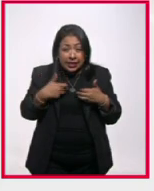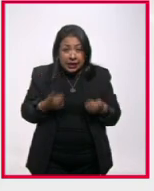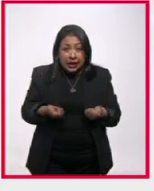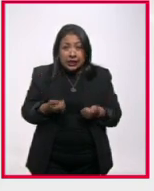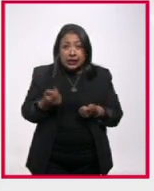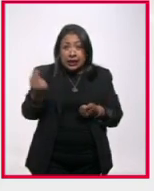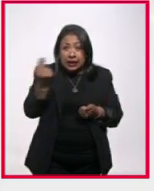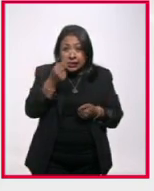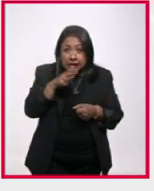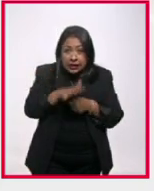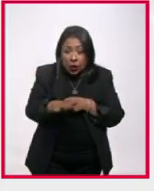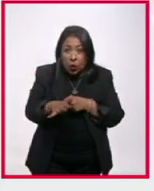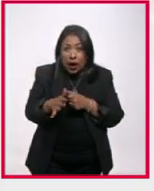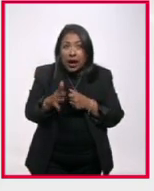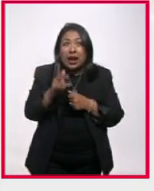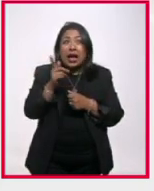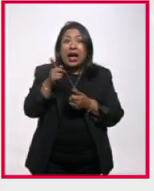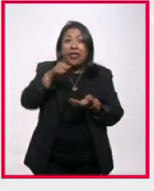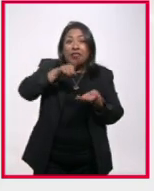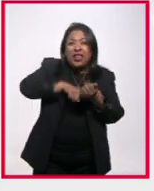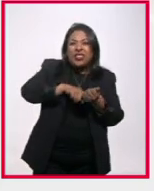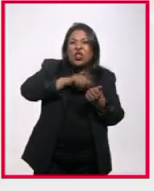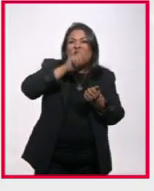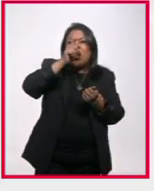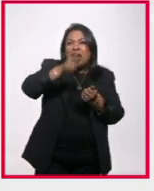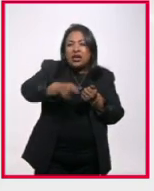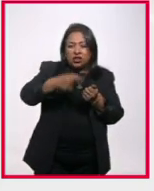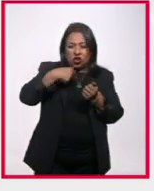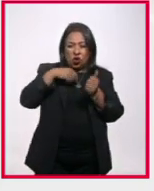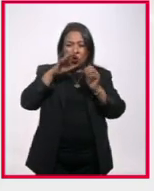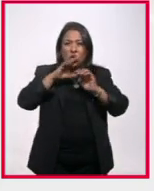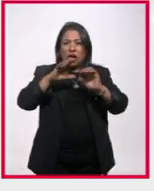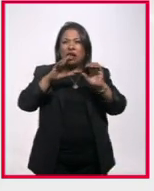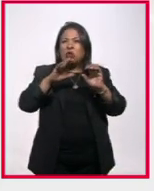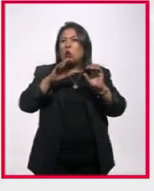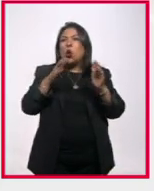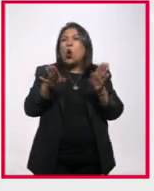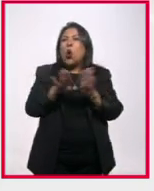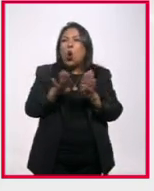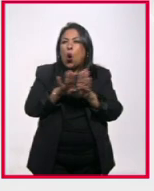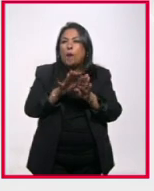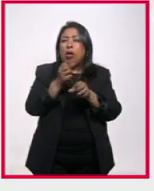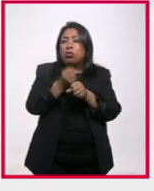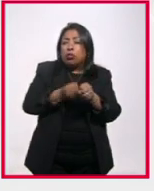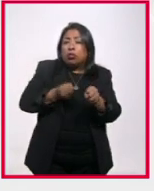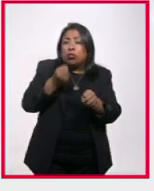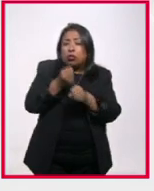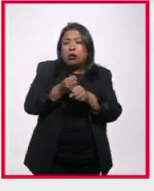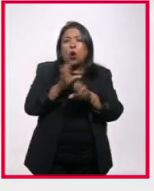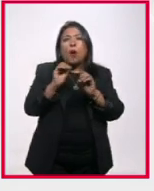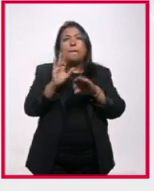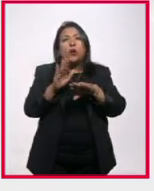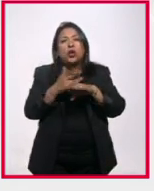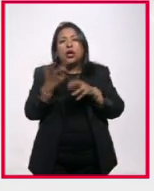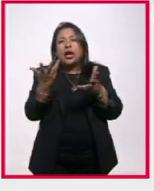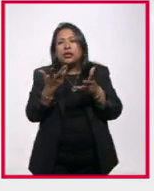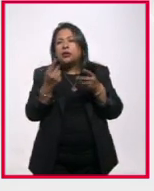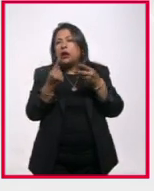implica, de qué hay detrás de lo que uno está cantando, por qué uno va a hacer tal o cual cosa, por